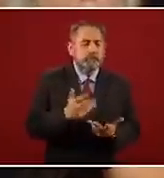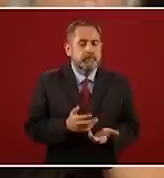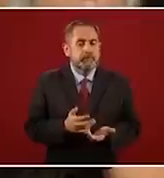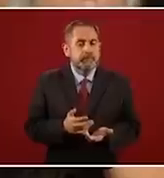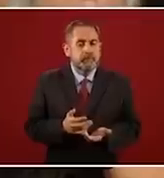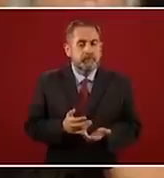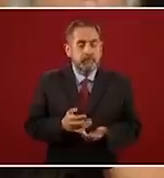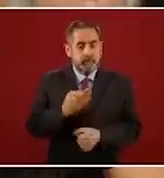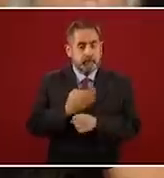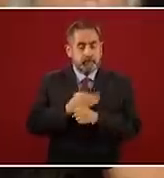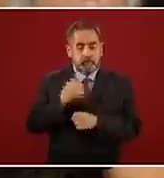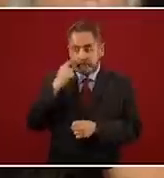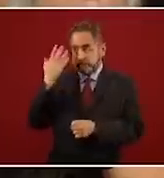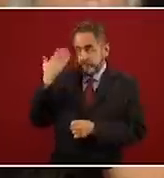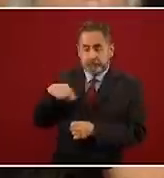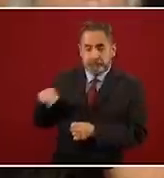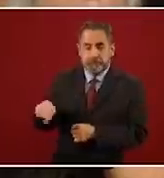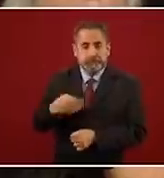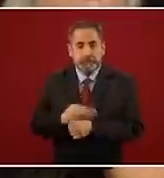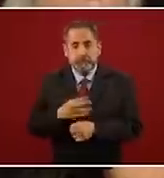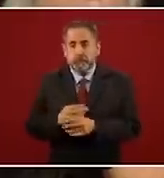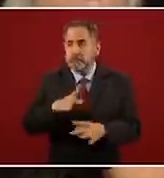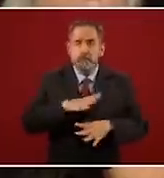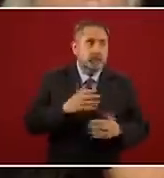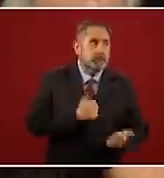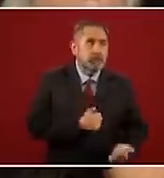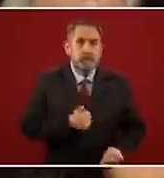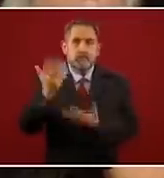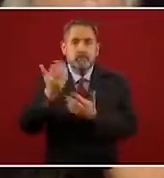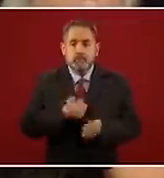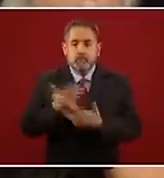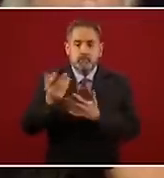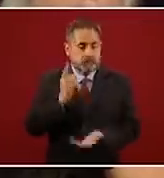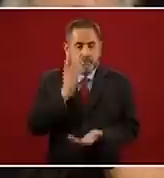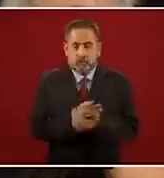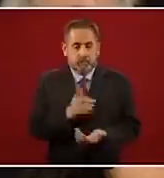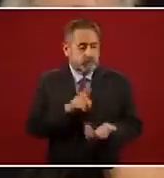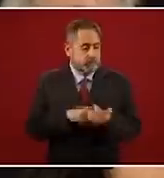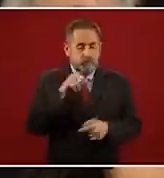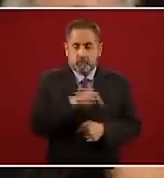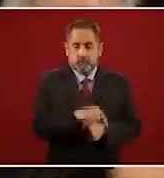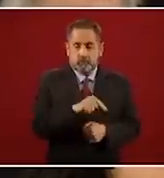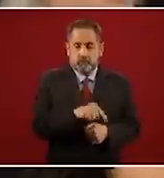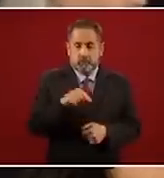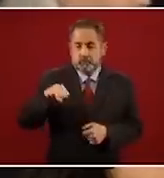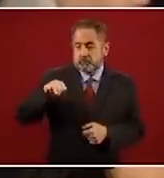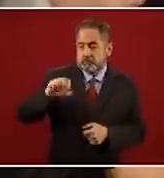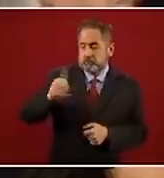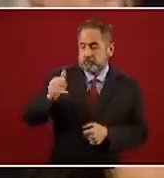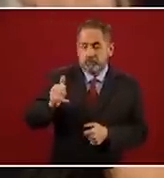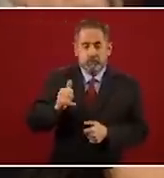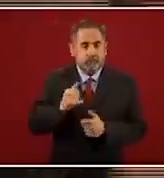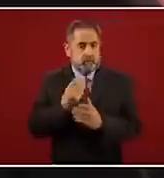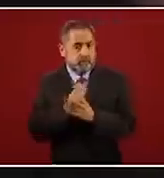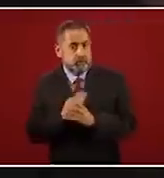Porque ahorita tengo entendido que no hay exportación, que es puro malla, tipo sí,